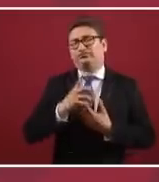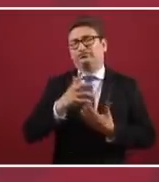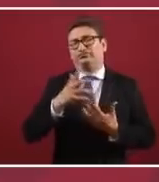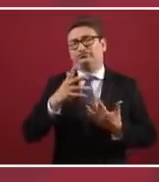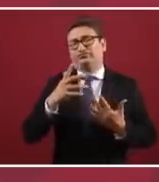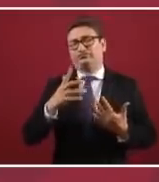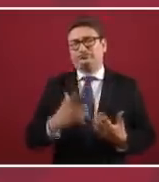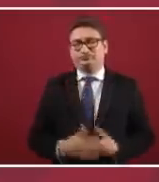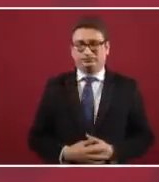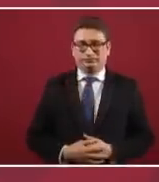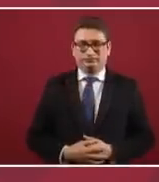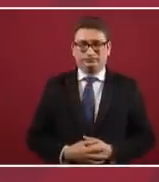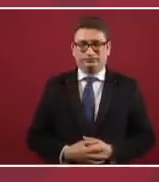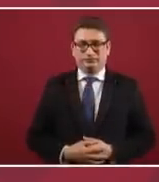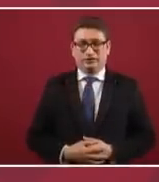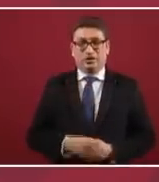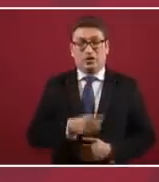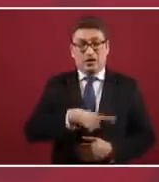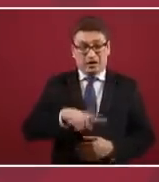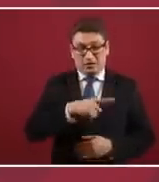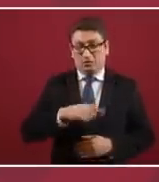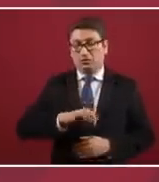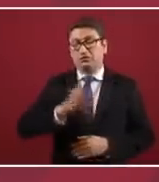se les hace,